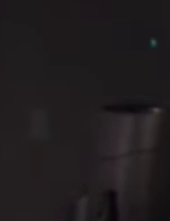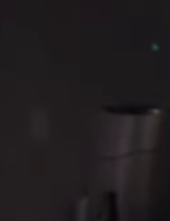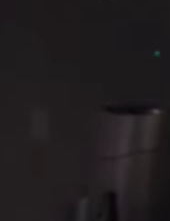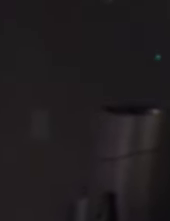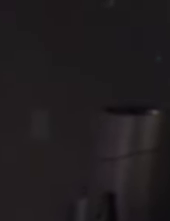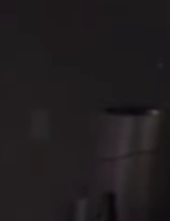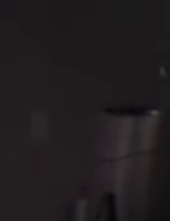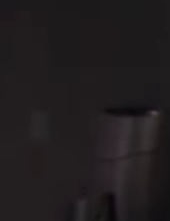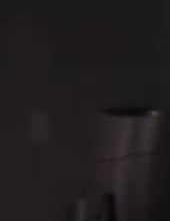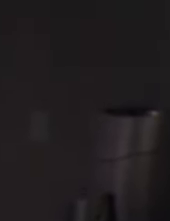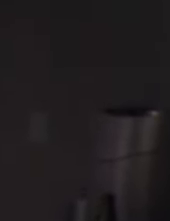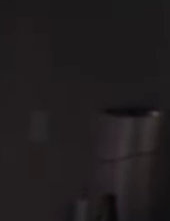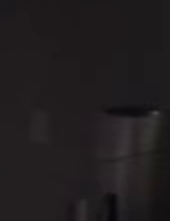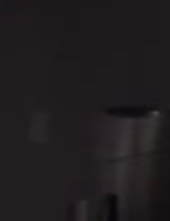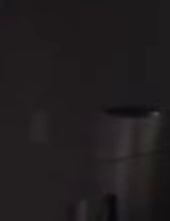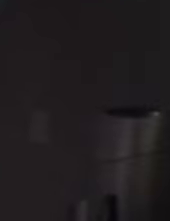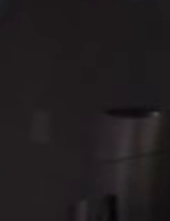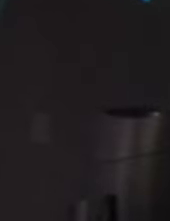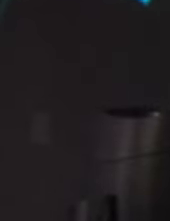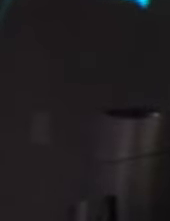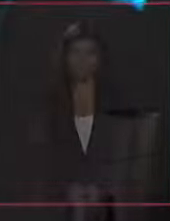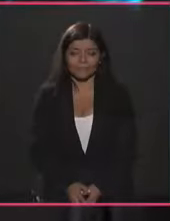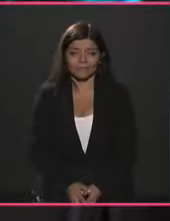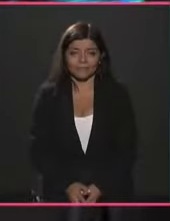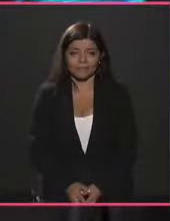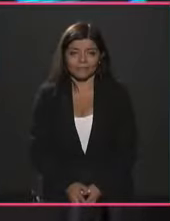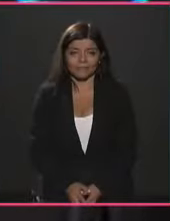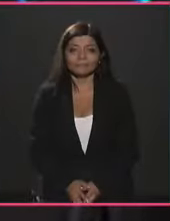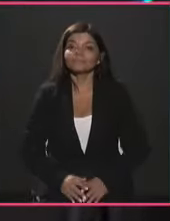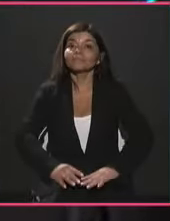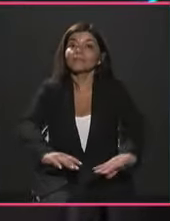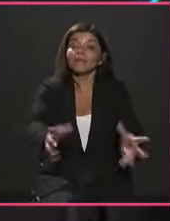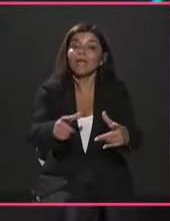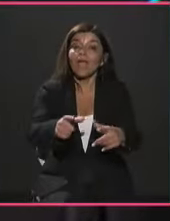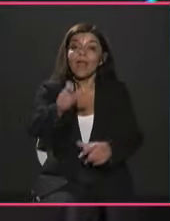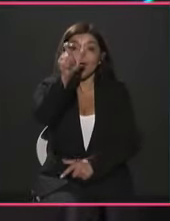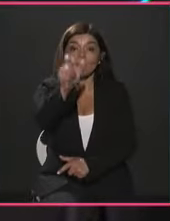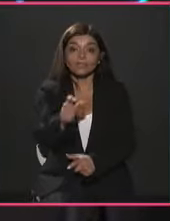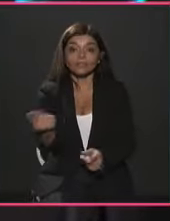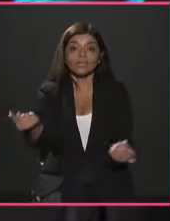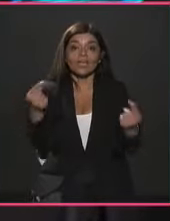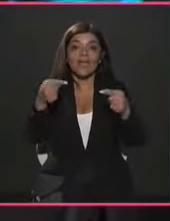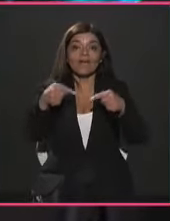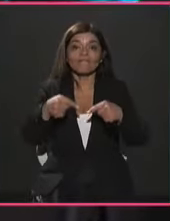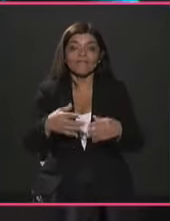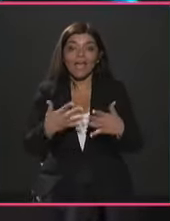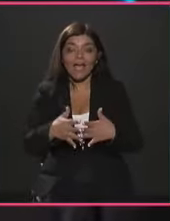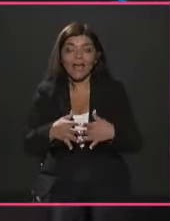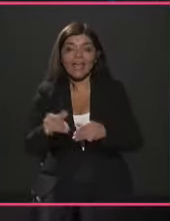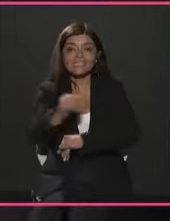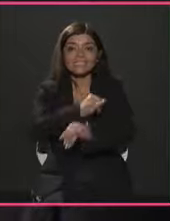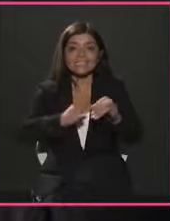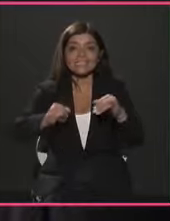María pero lo más interesante es que con su equipo bueno Hace algunos meses descubrieron tres fármacos que podrían